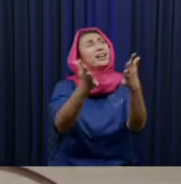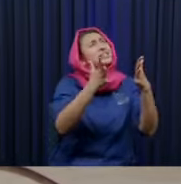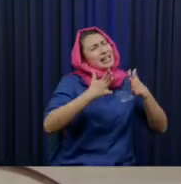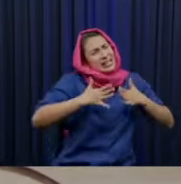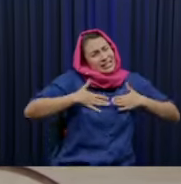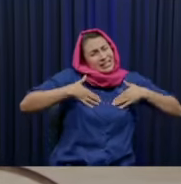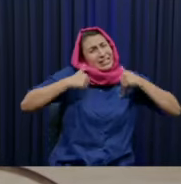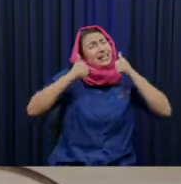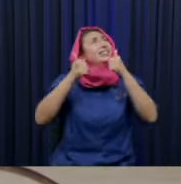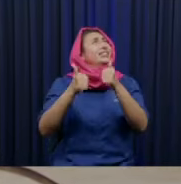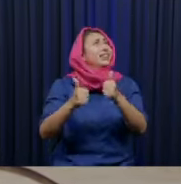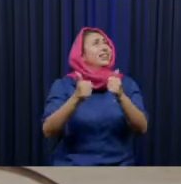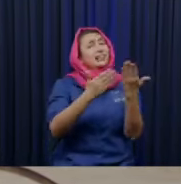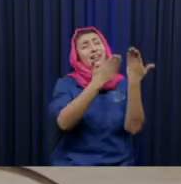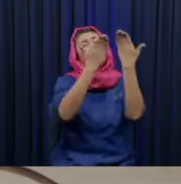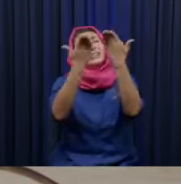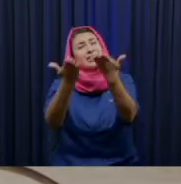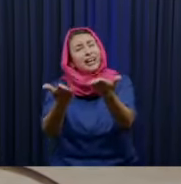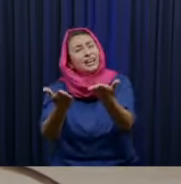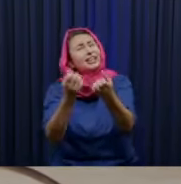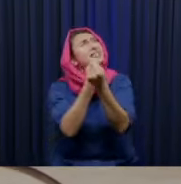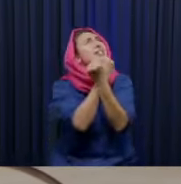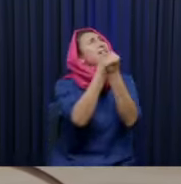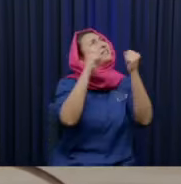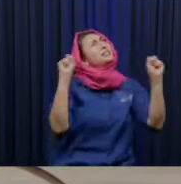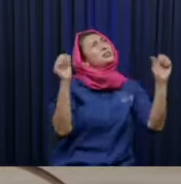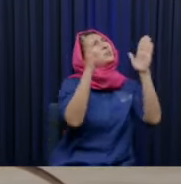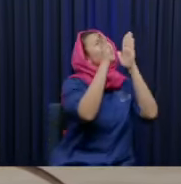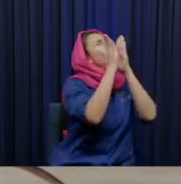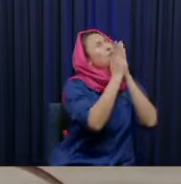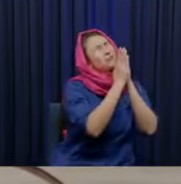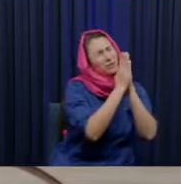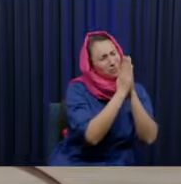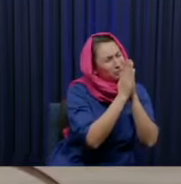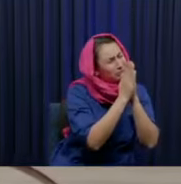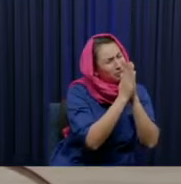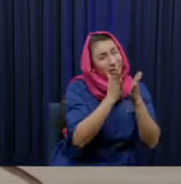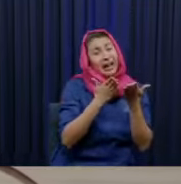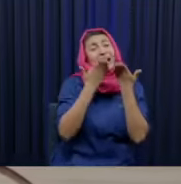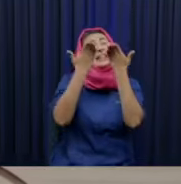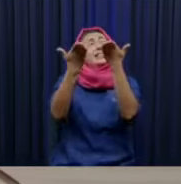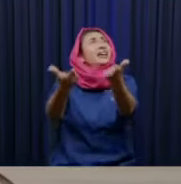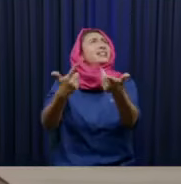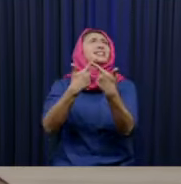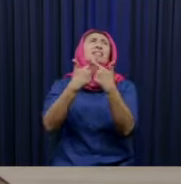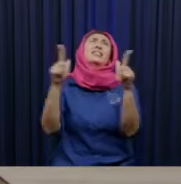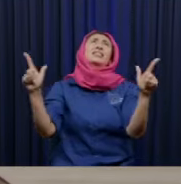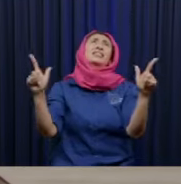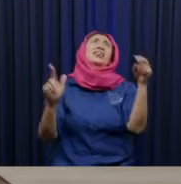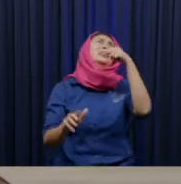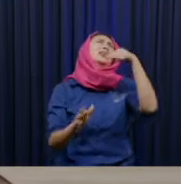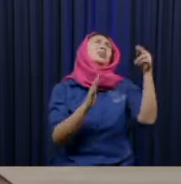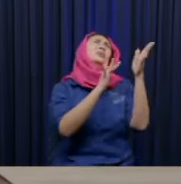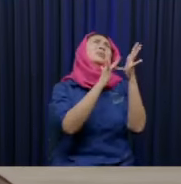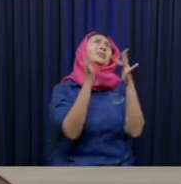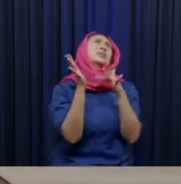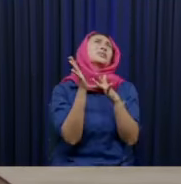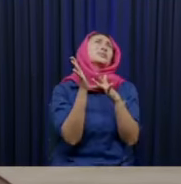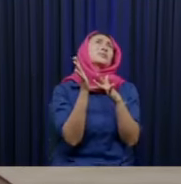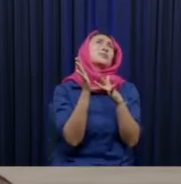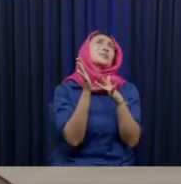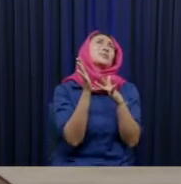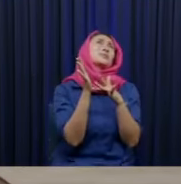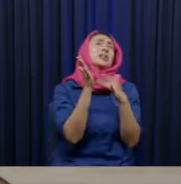palabra de salvación, restauración, libertad, en el nombre de Jesús,